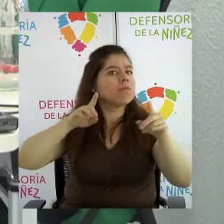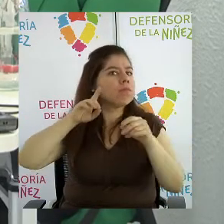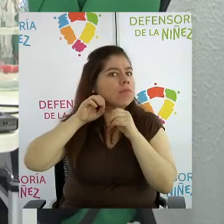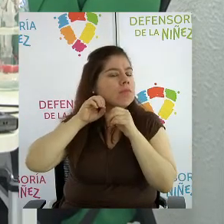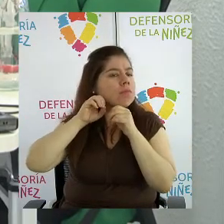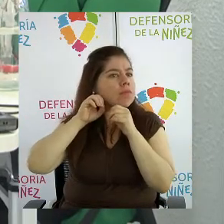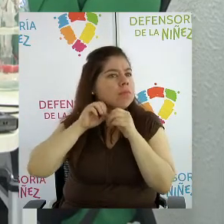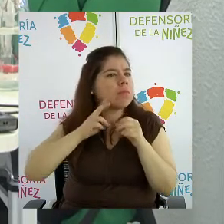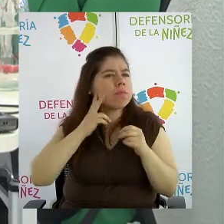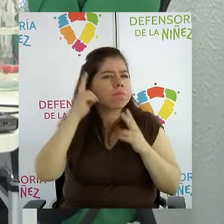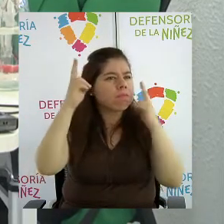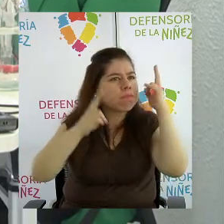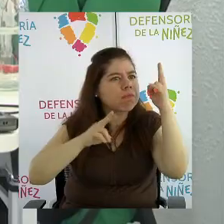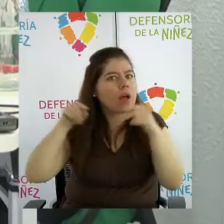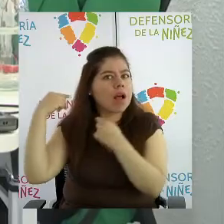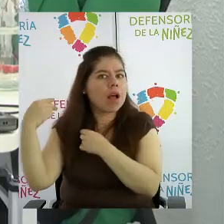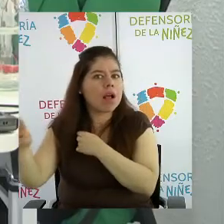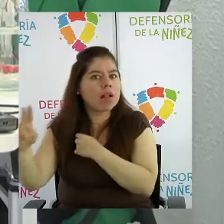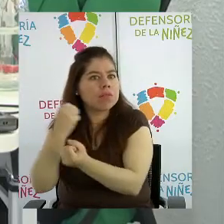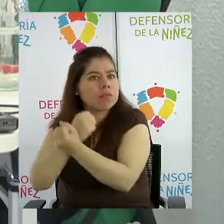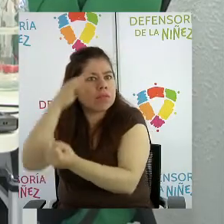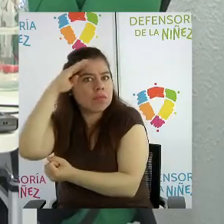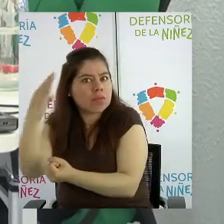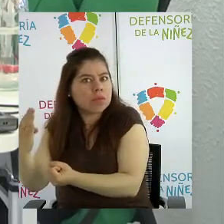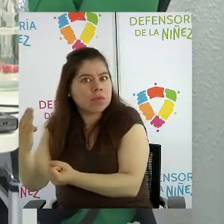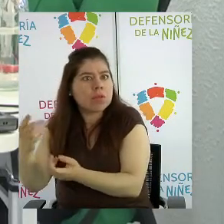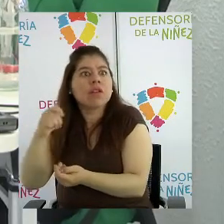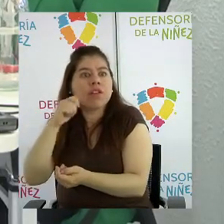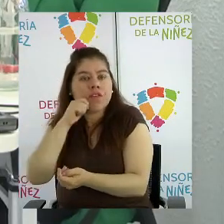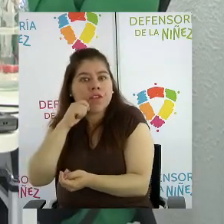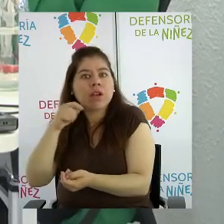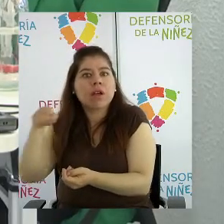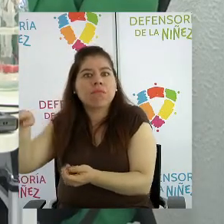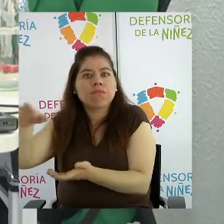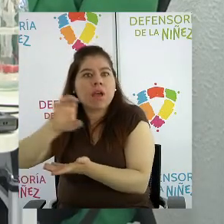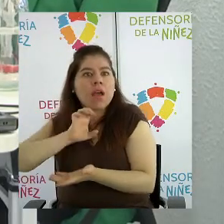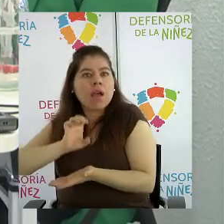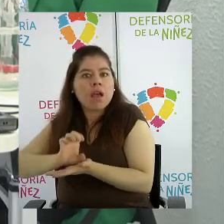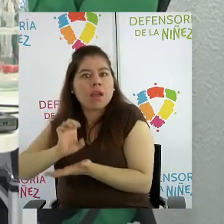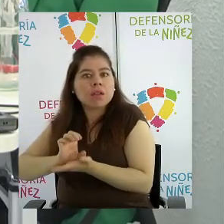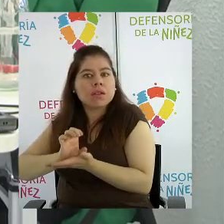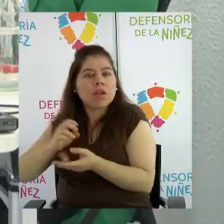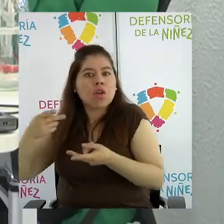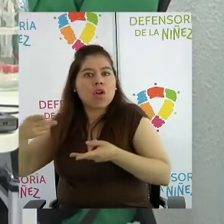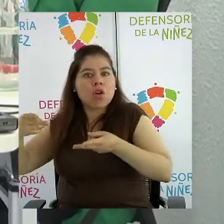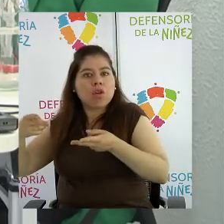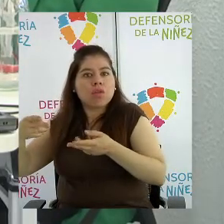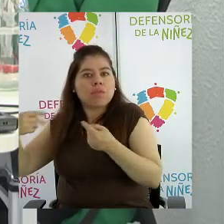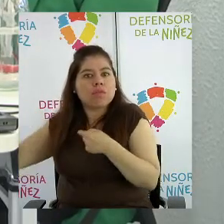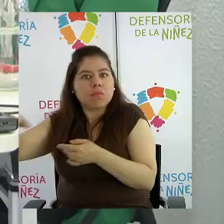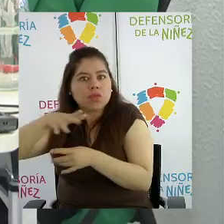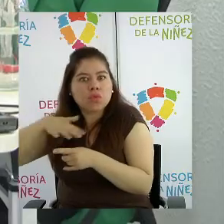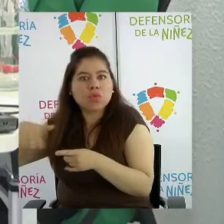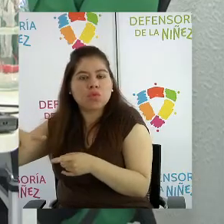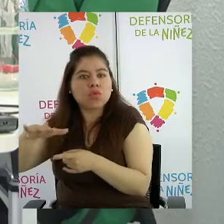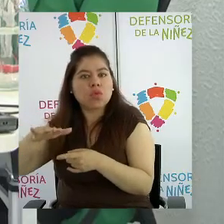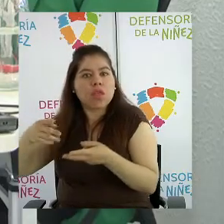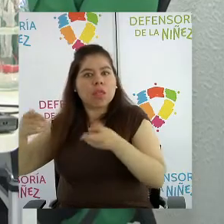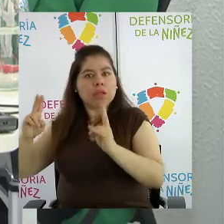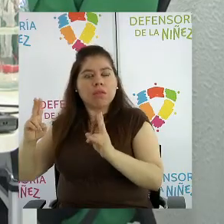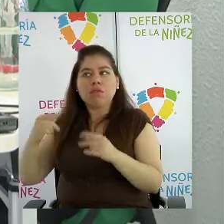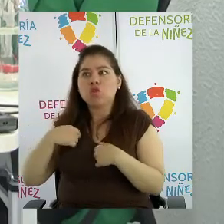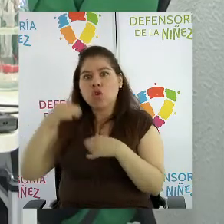eso lo que hace es debilitar el Estado de Derecho. Porque cuando yo no tengo la posibilidad de confiar en una institución tan relevante como Carabineros de